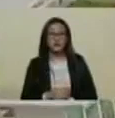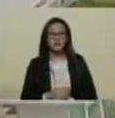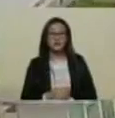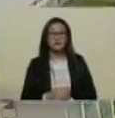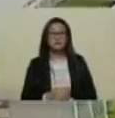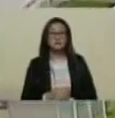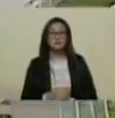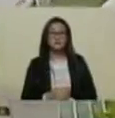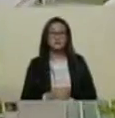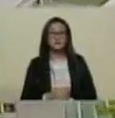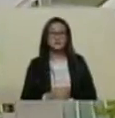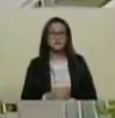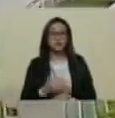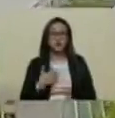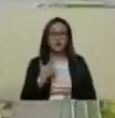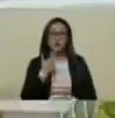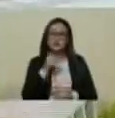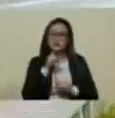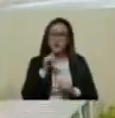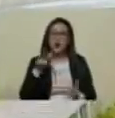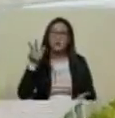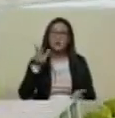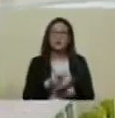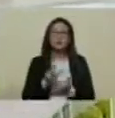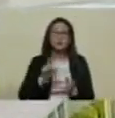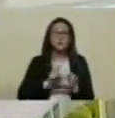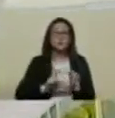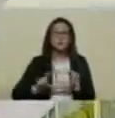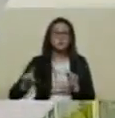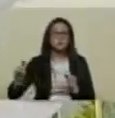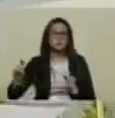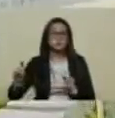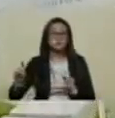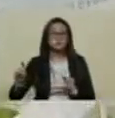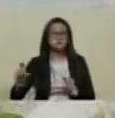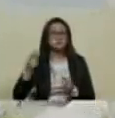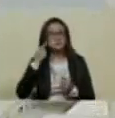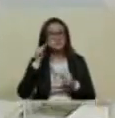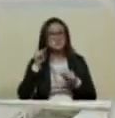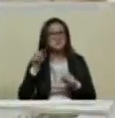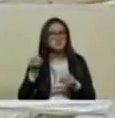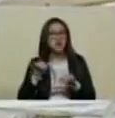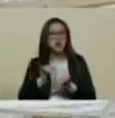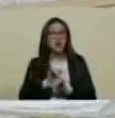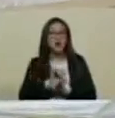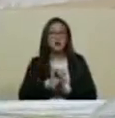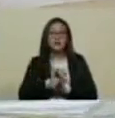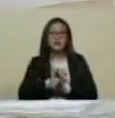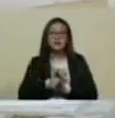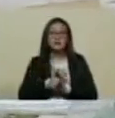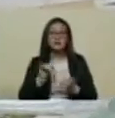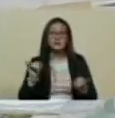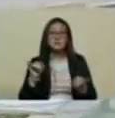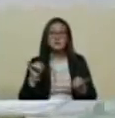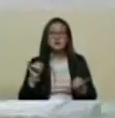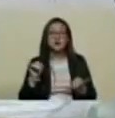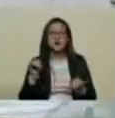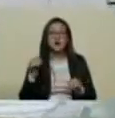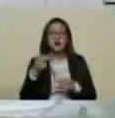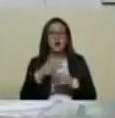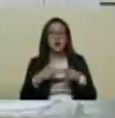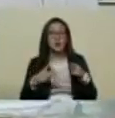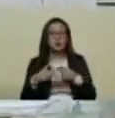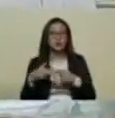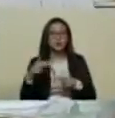quiero anunciar la aprobación de recursos para culminar la